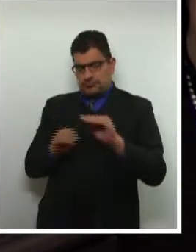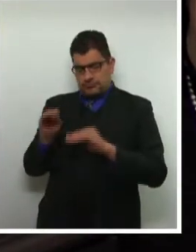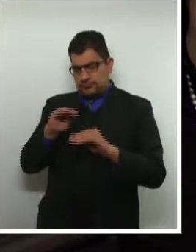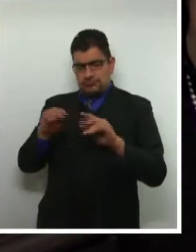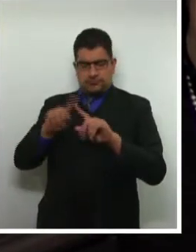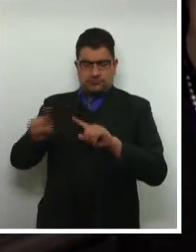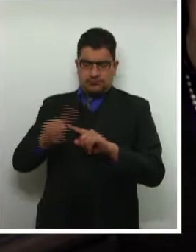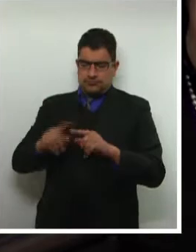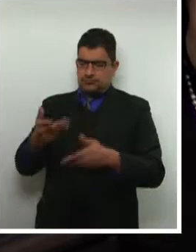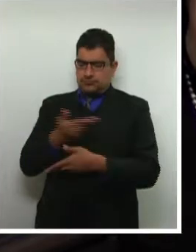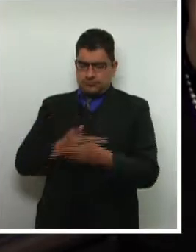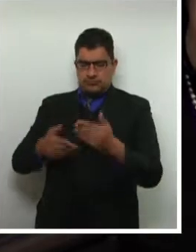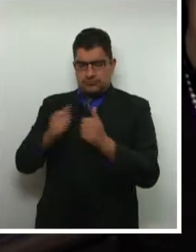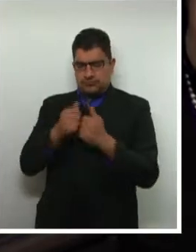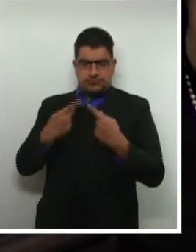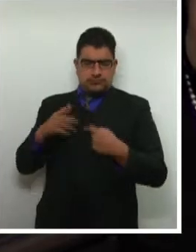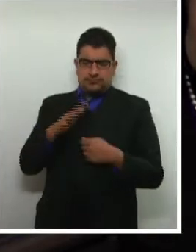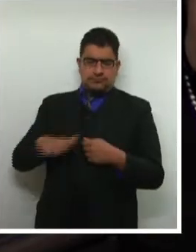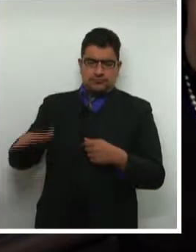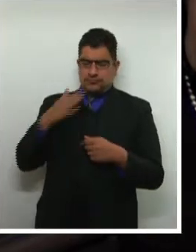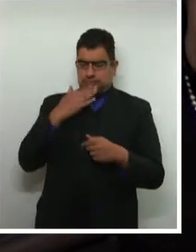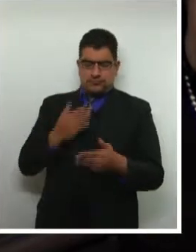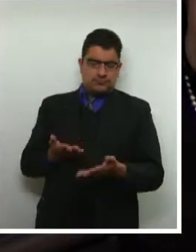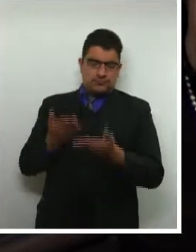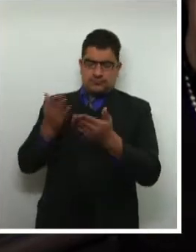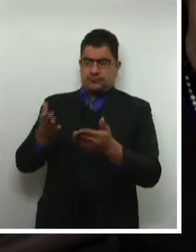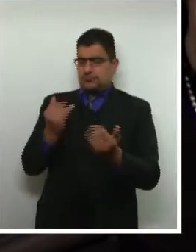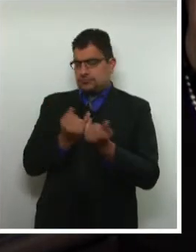e incluso en la